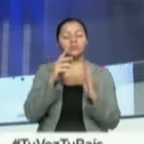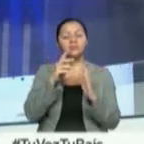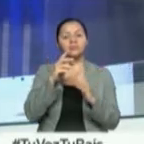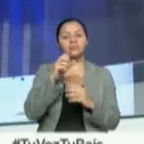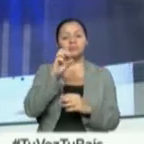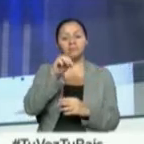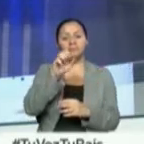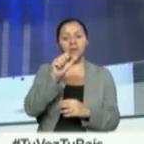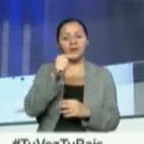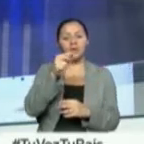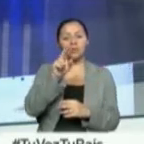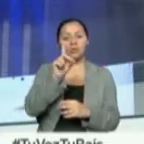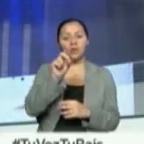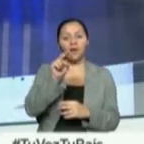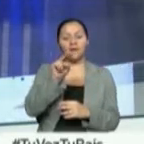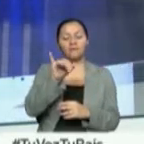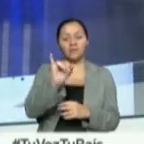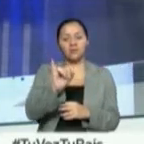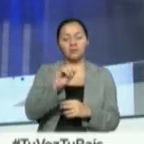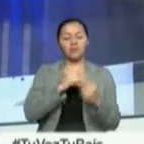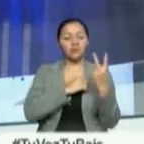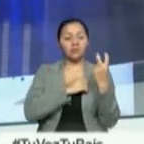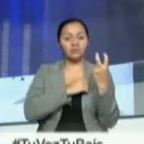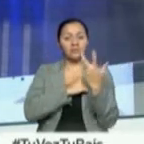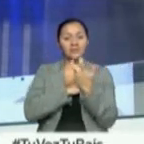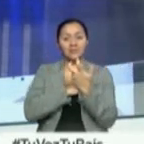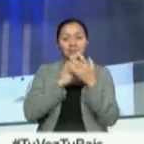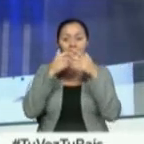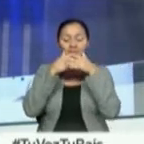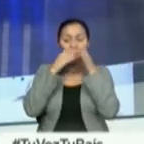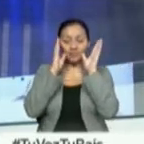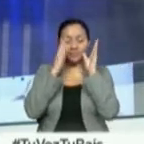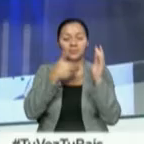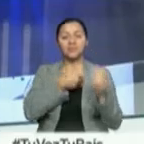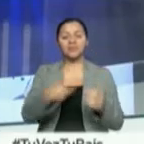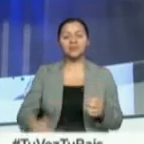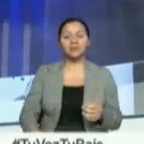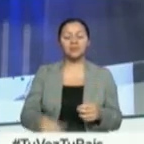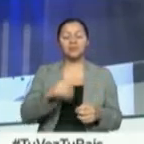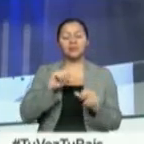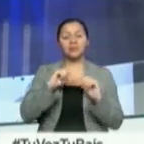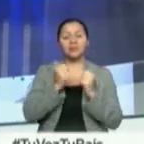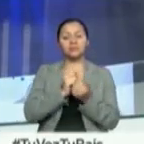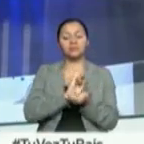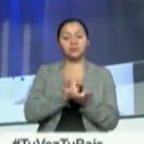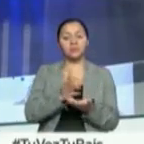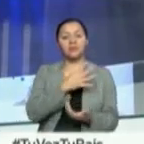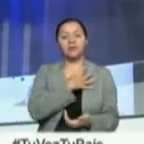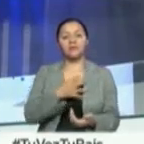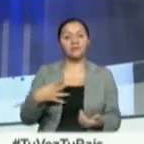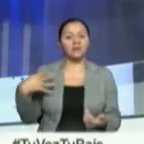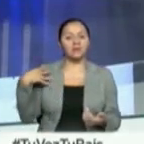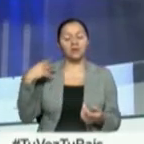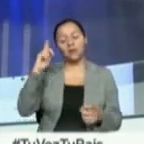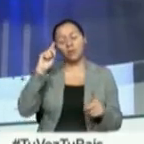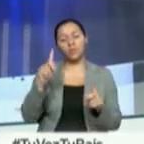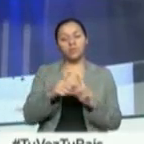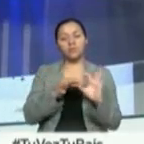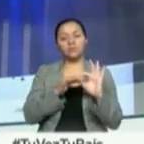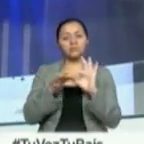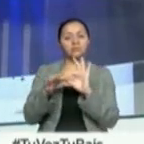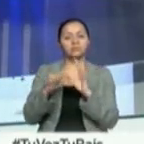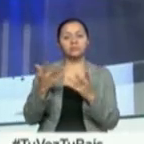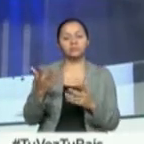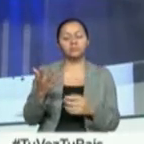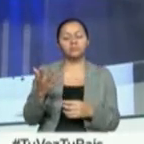12 y 13 de diciembre la presidenta de la asamblea nacional gabriela rivadeneira firmó un convenio inter parlamentario con su par de